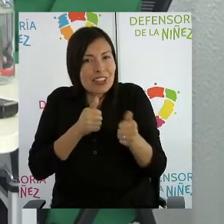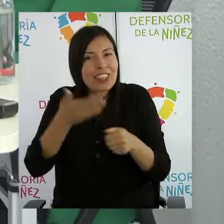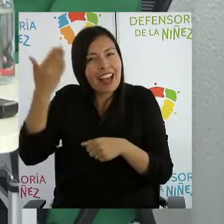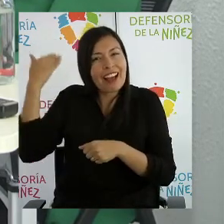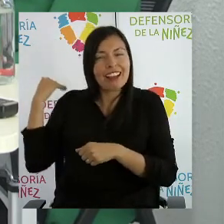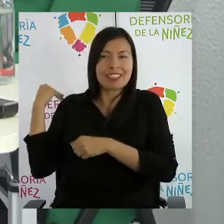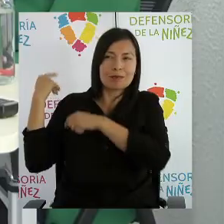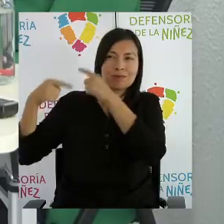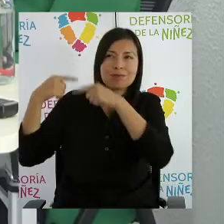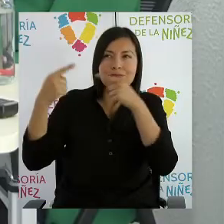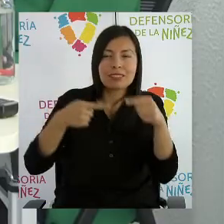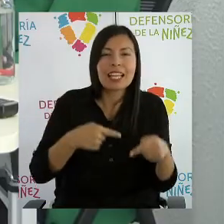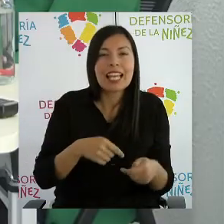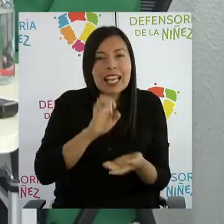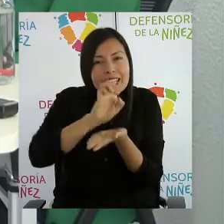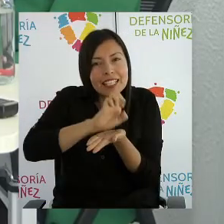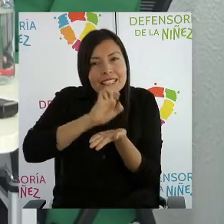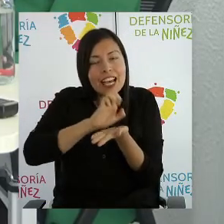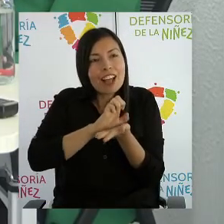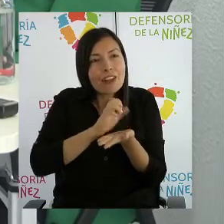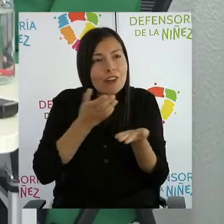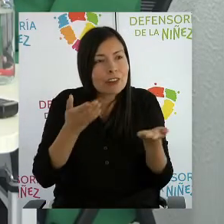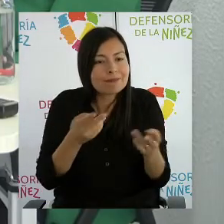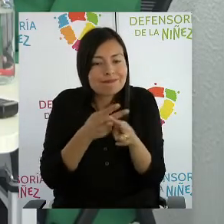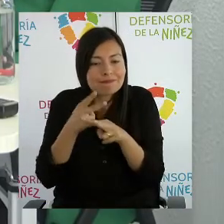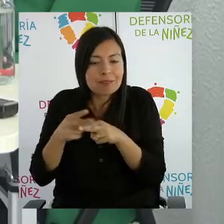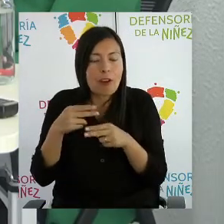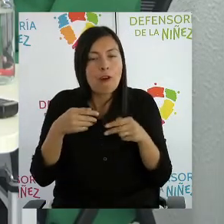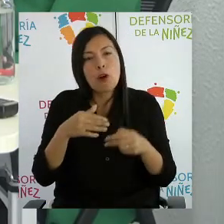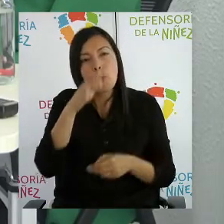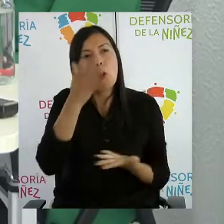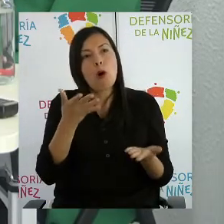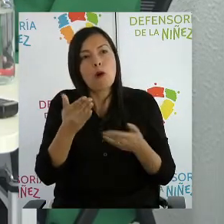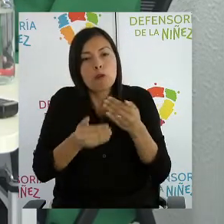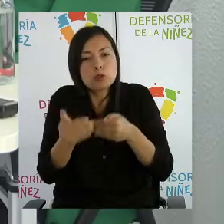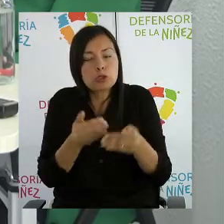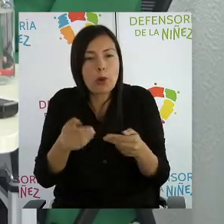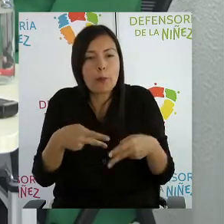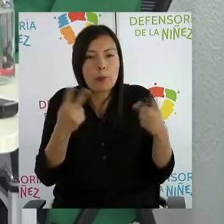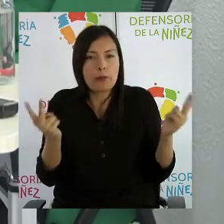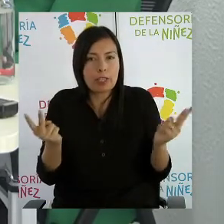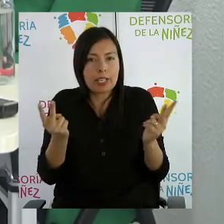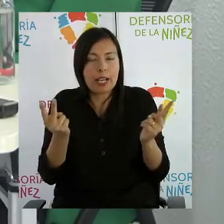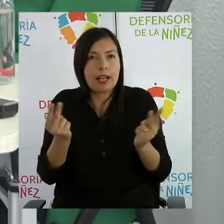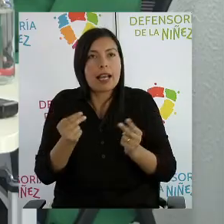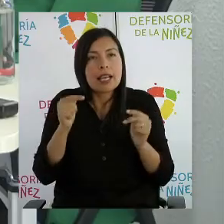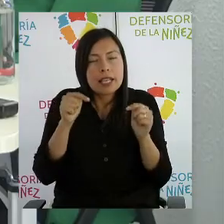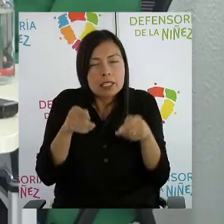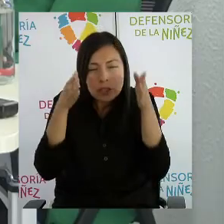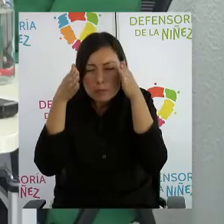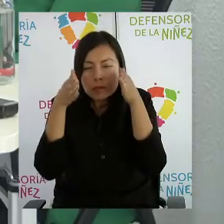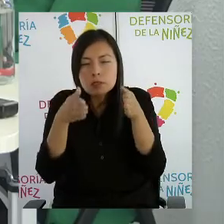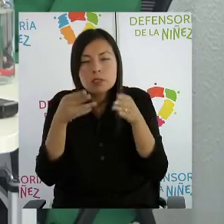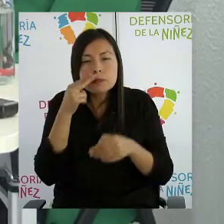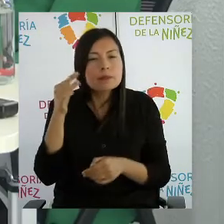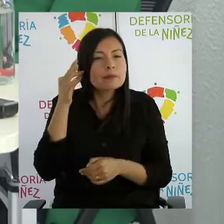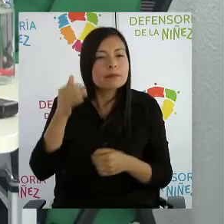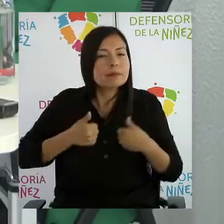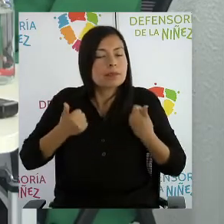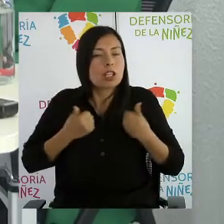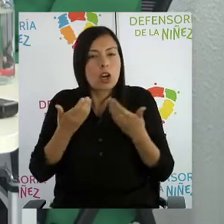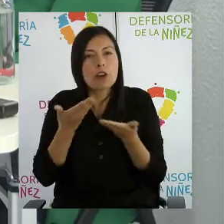en el ejercicio de su gestión pública, definitivamente no ha puesto el interés superior de niños, niñas y adolescentes en el eje de sus acciones.